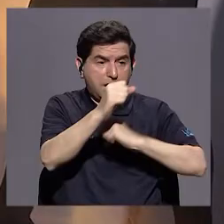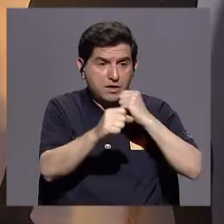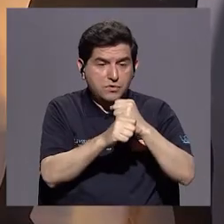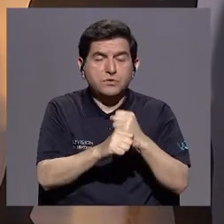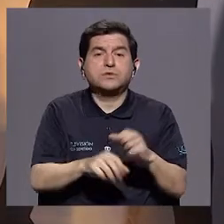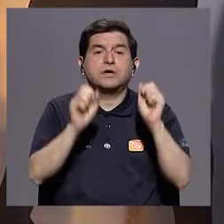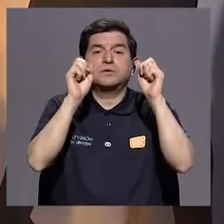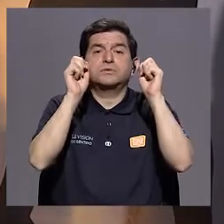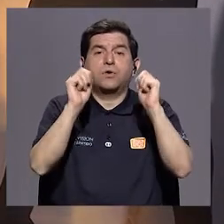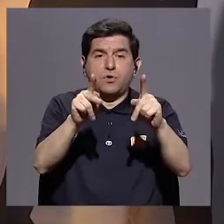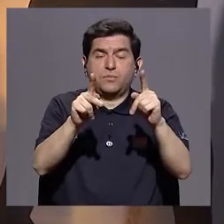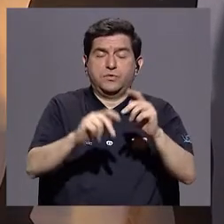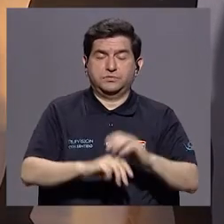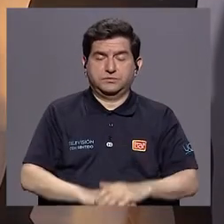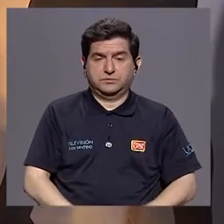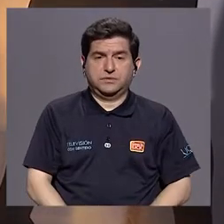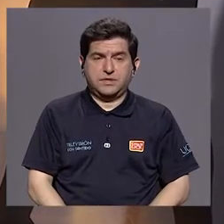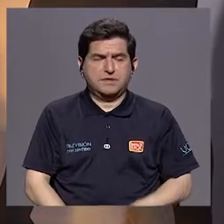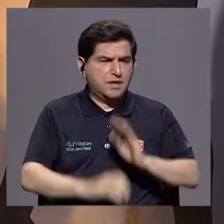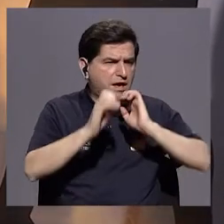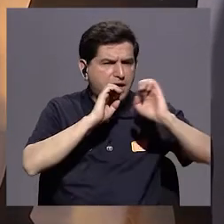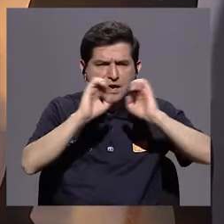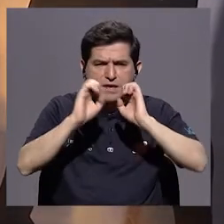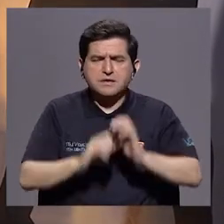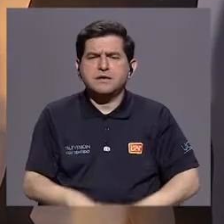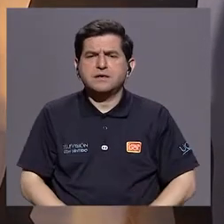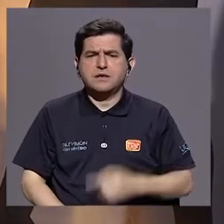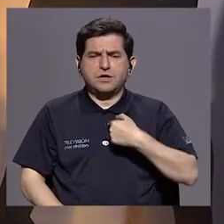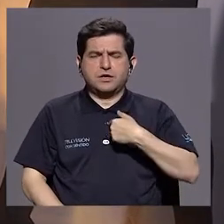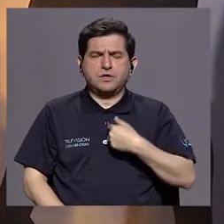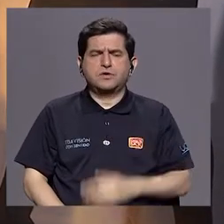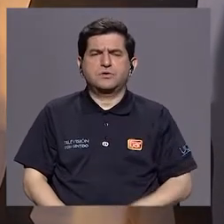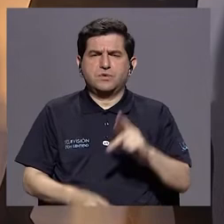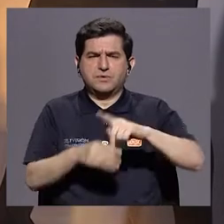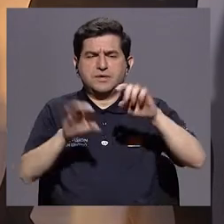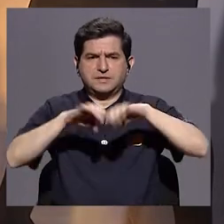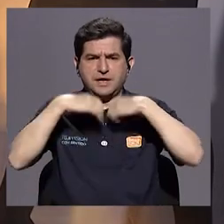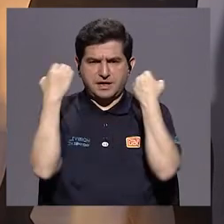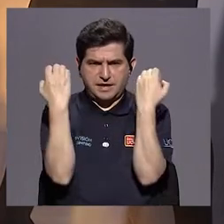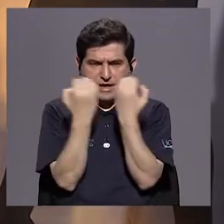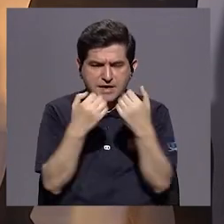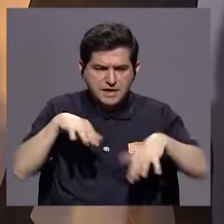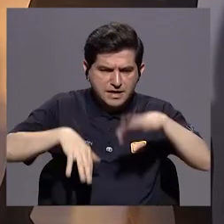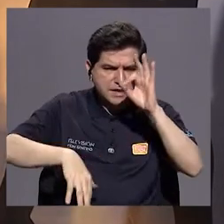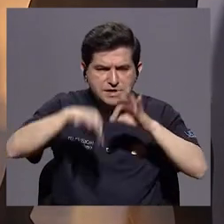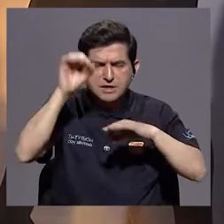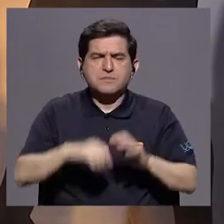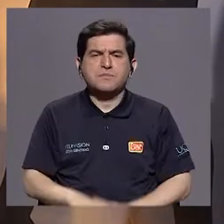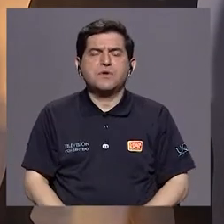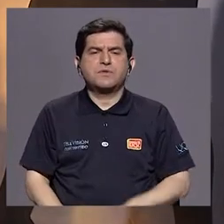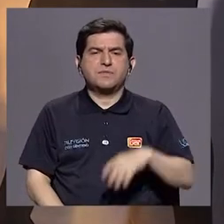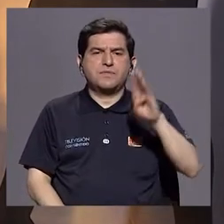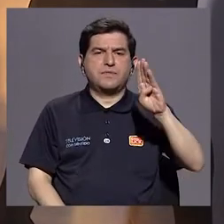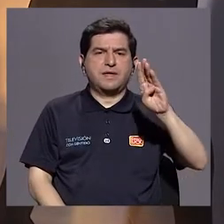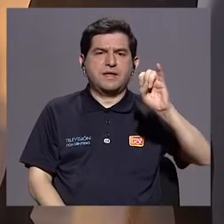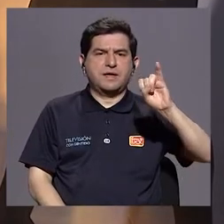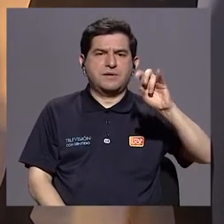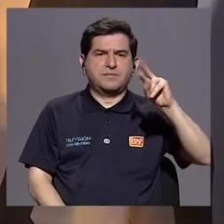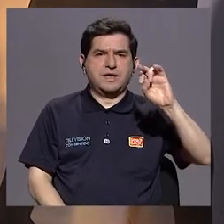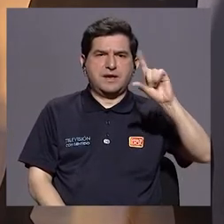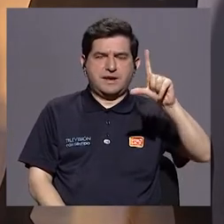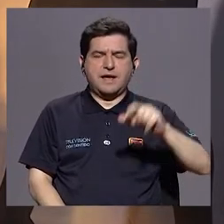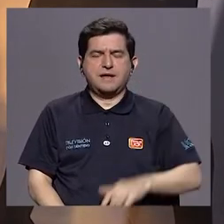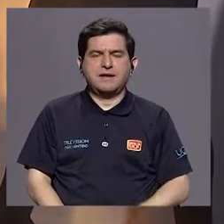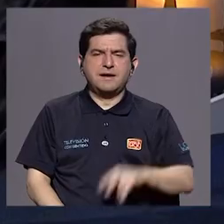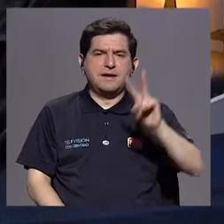presentó la oportunidad de entrevistar e incorporarme al equipo curatorial de la bienal de venecia y ahí es donde estamos